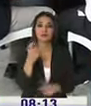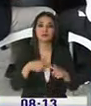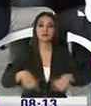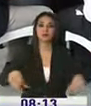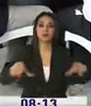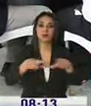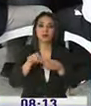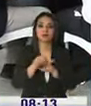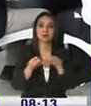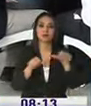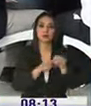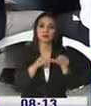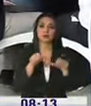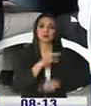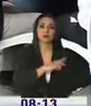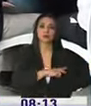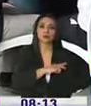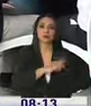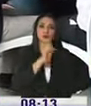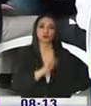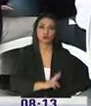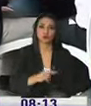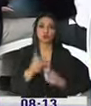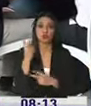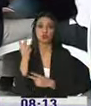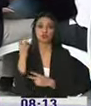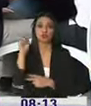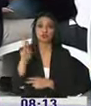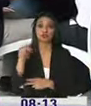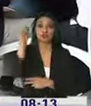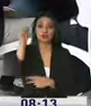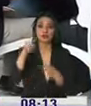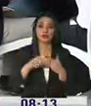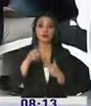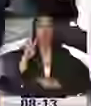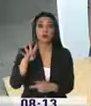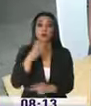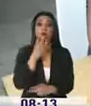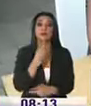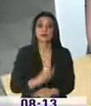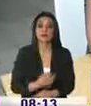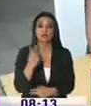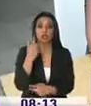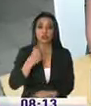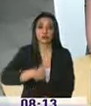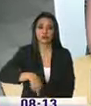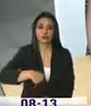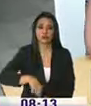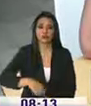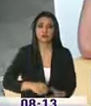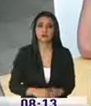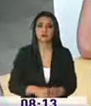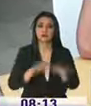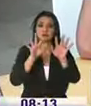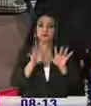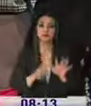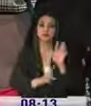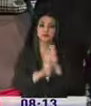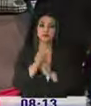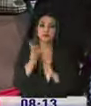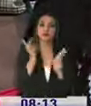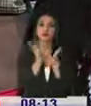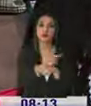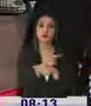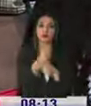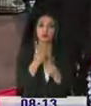en la administración Eugenio Espejo, 2 en La Delicia, 4 en La Eloy Alfaro y 2 en Quitumbe, según la Secretaría de Desarrollo Productivo. Pero